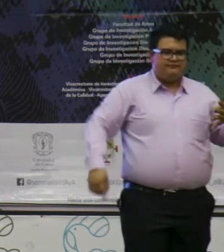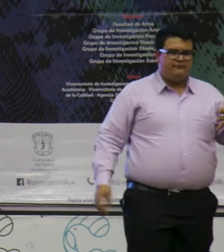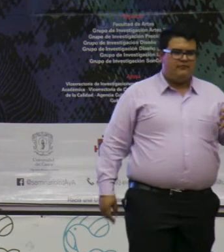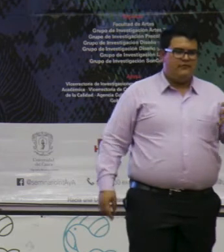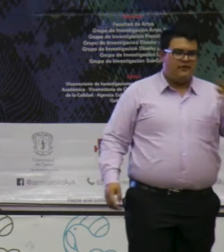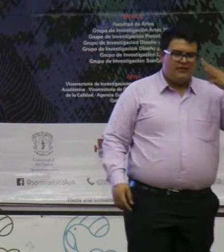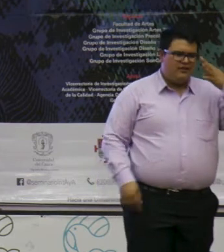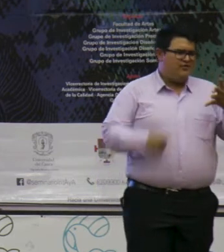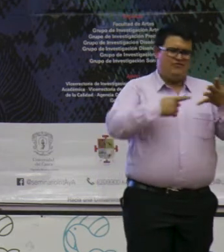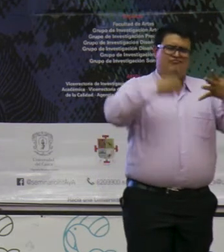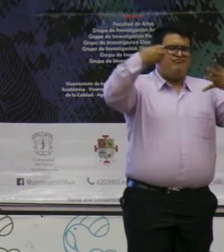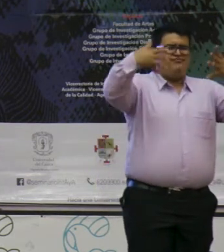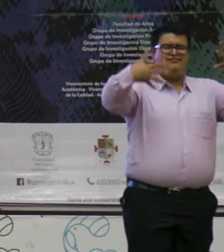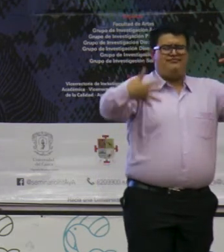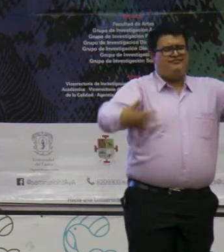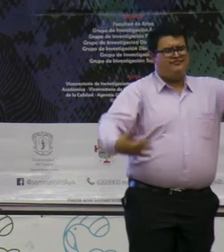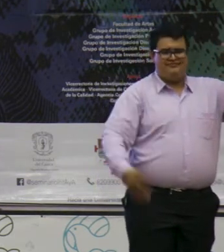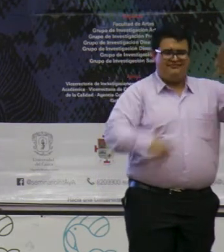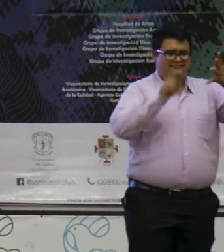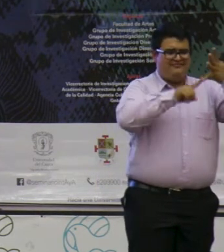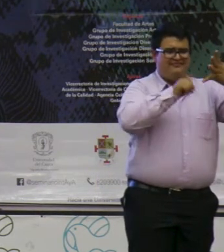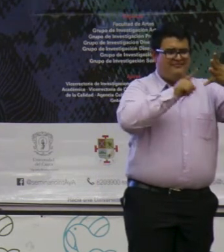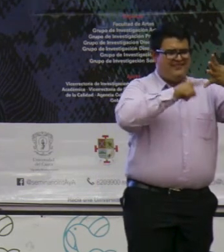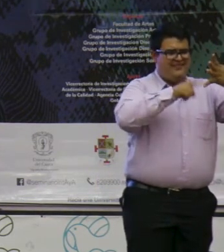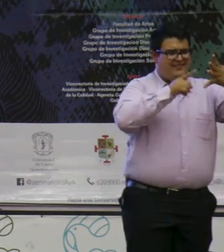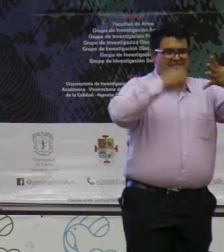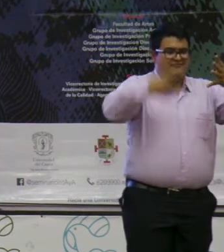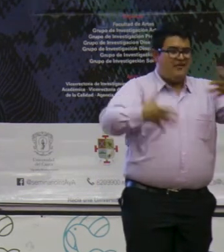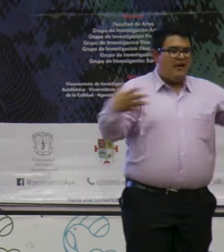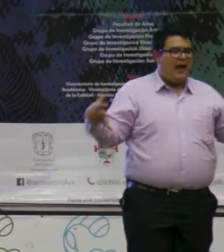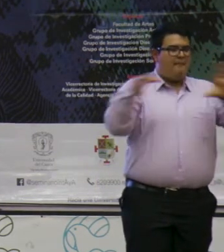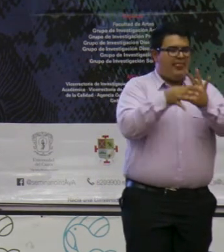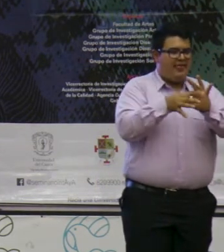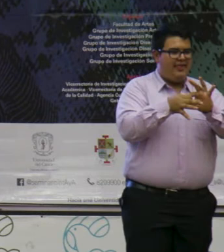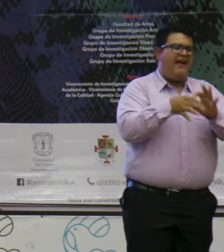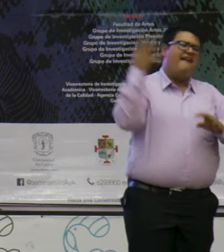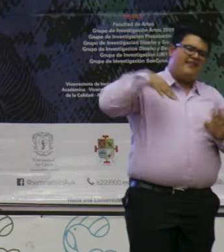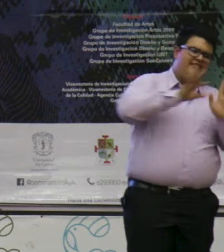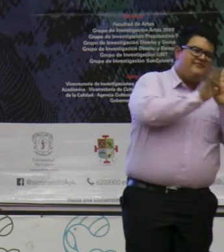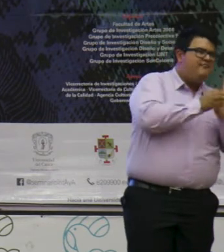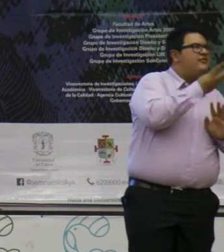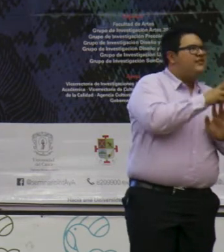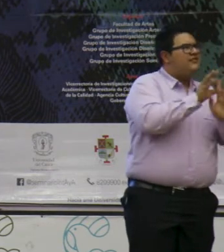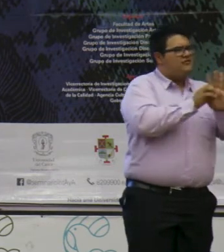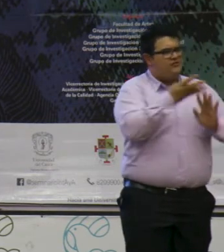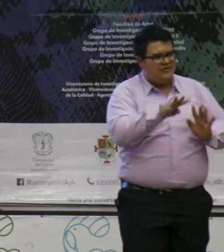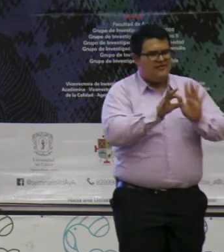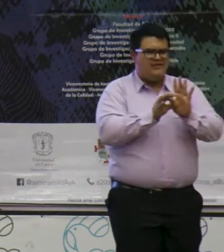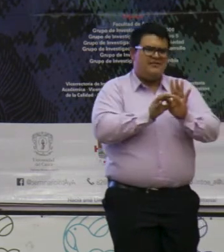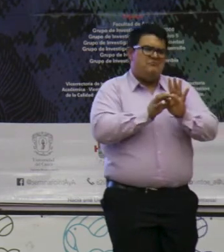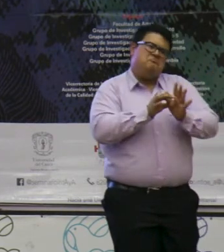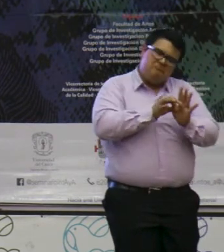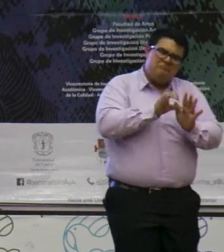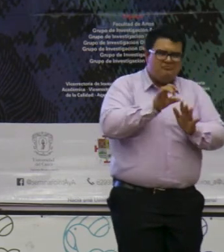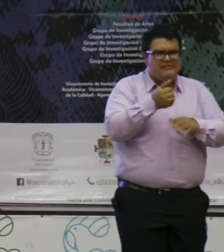De esto hay montones también. O sea, esta práctica que fue esta fusión, este matrimonio entre los siglos XIII, XIV y el